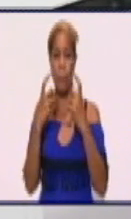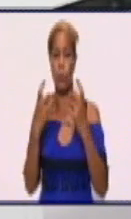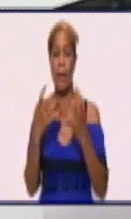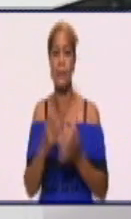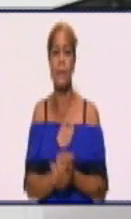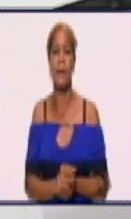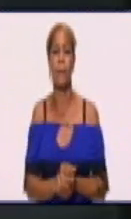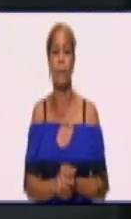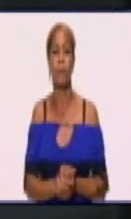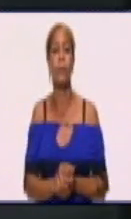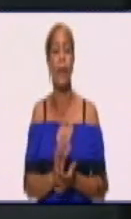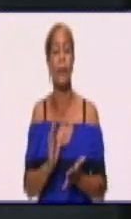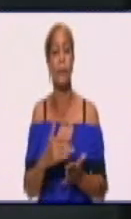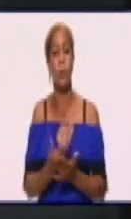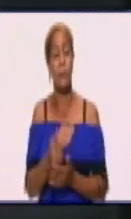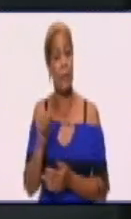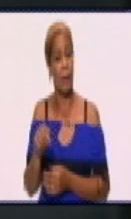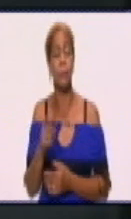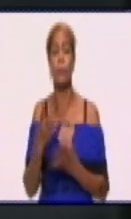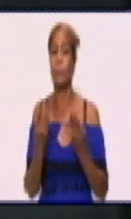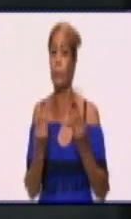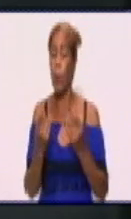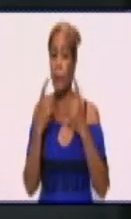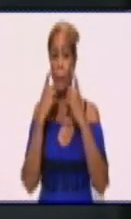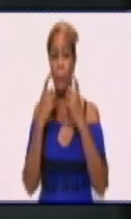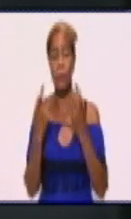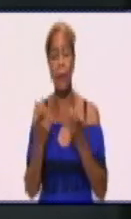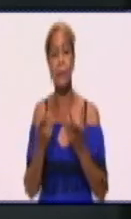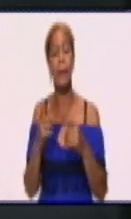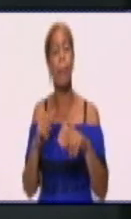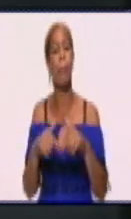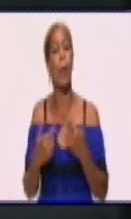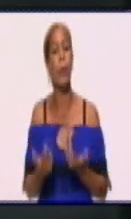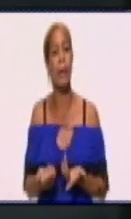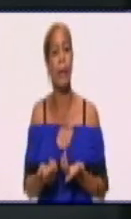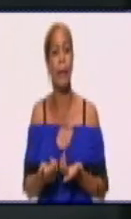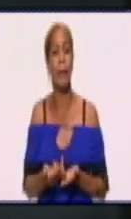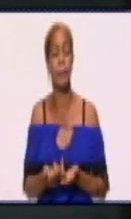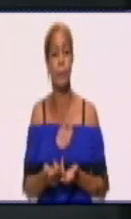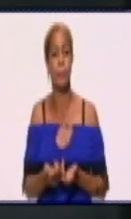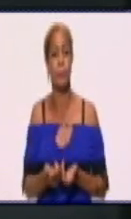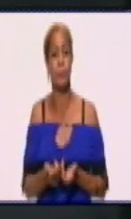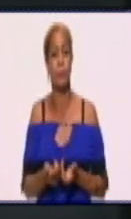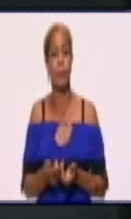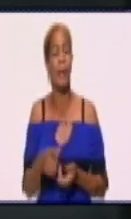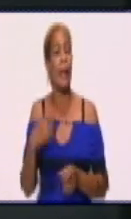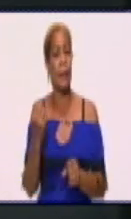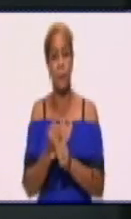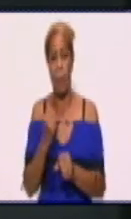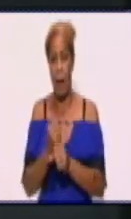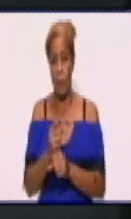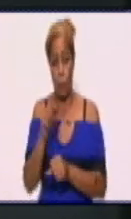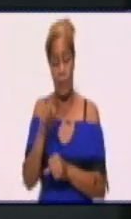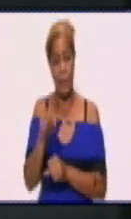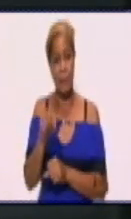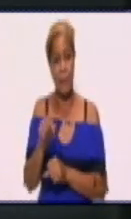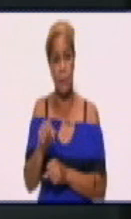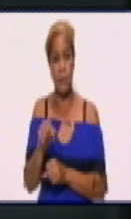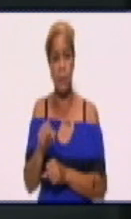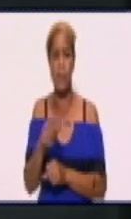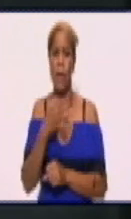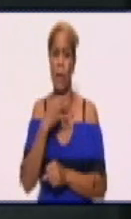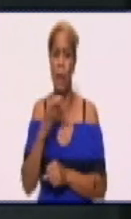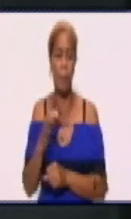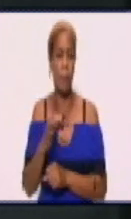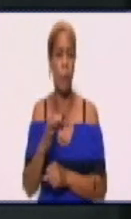esto es importante le permite a la entidad de que el trabajador esté allí que no tenga que estar moviéndose